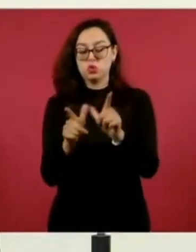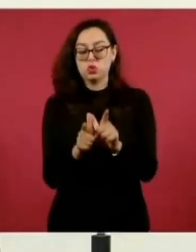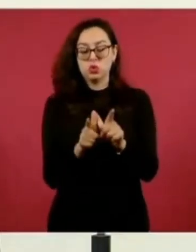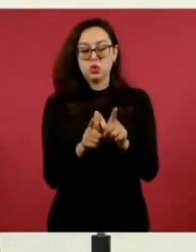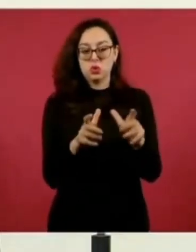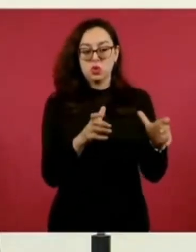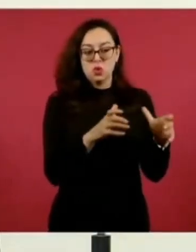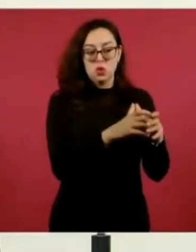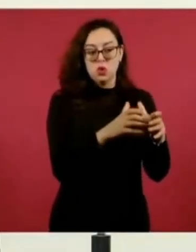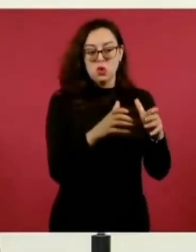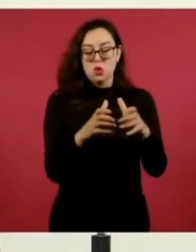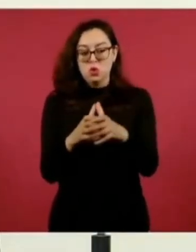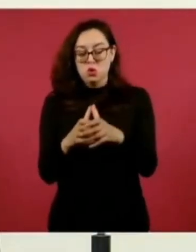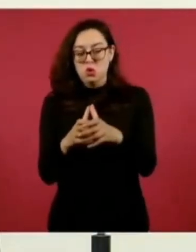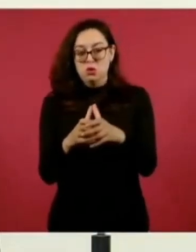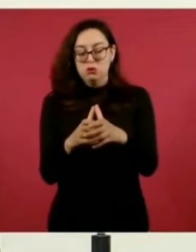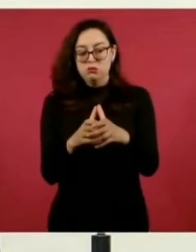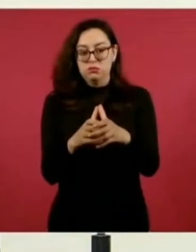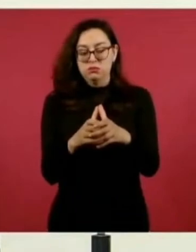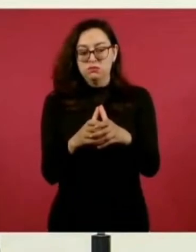Tlachinol,